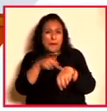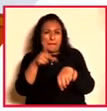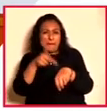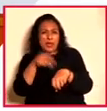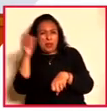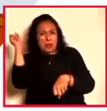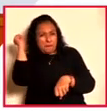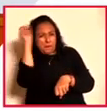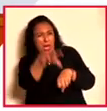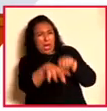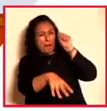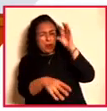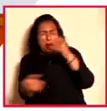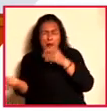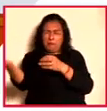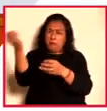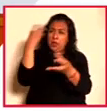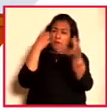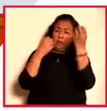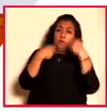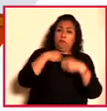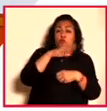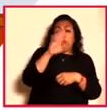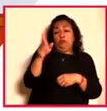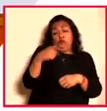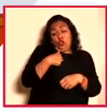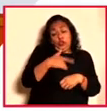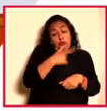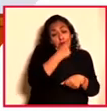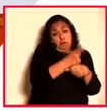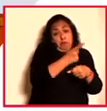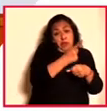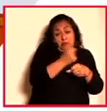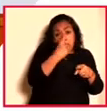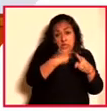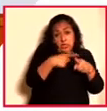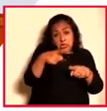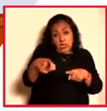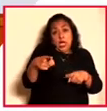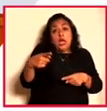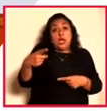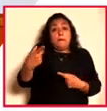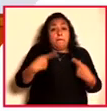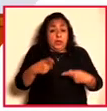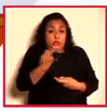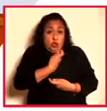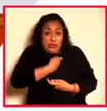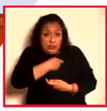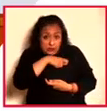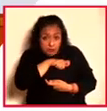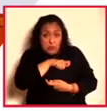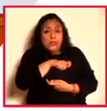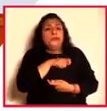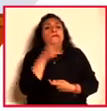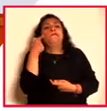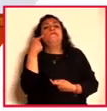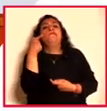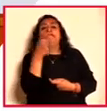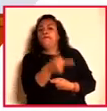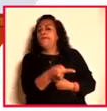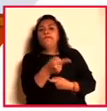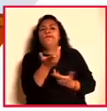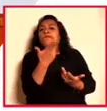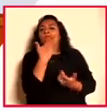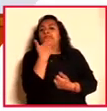varas, en fin. Y yo me inclino por la primera, que fueron los españoles, porque se dan cuenta que ya no les